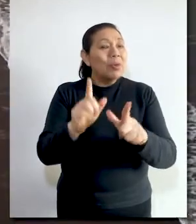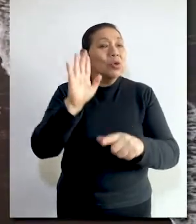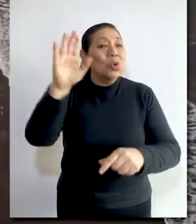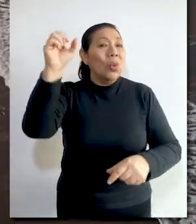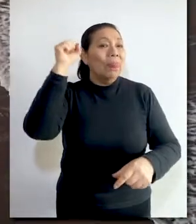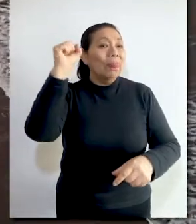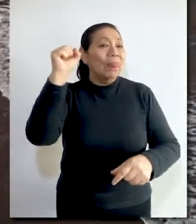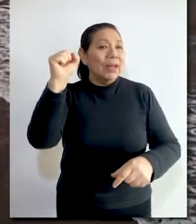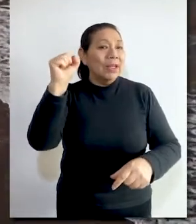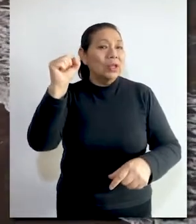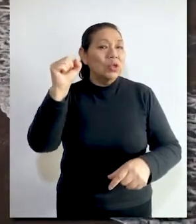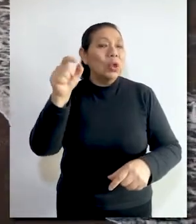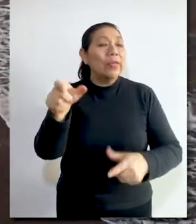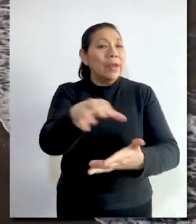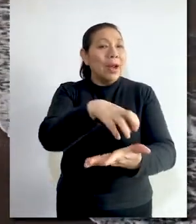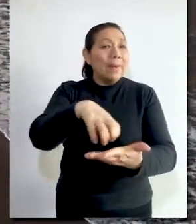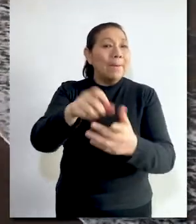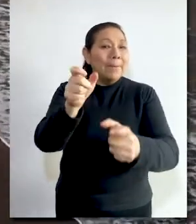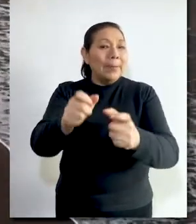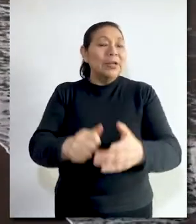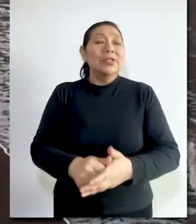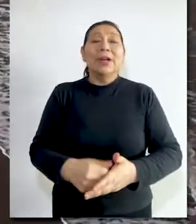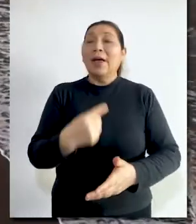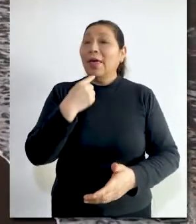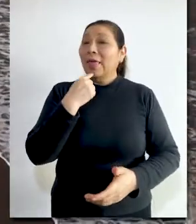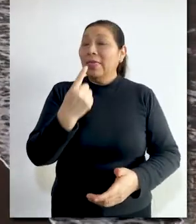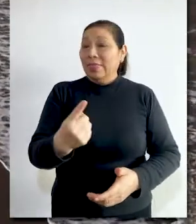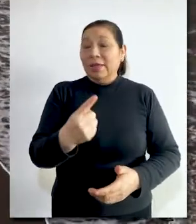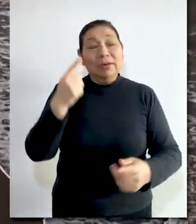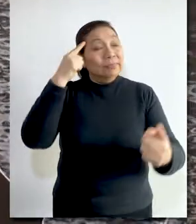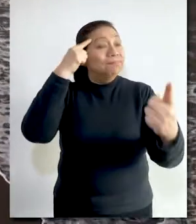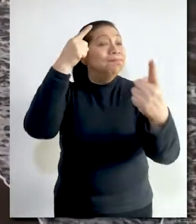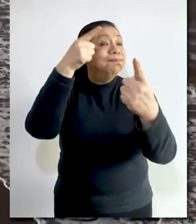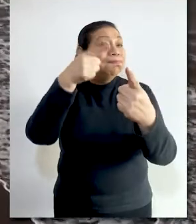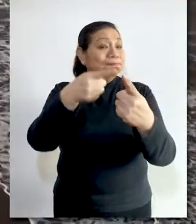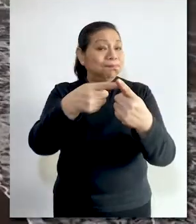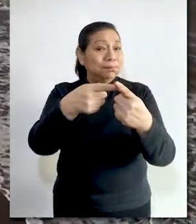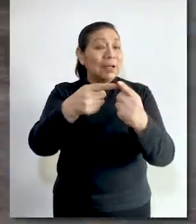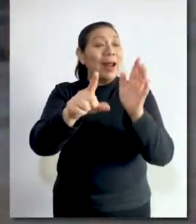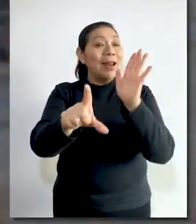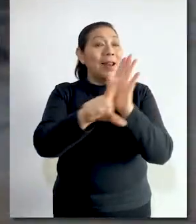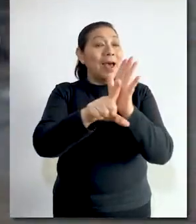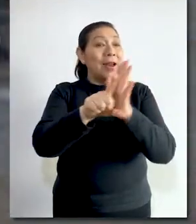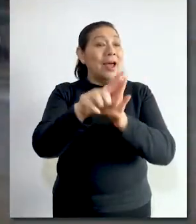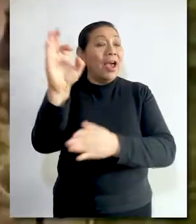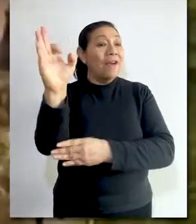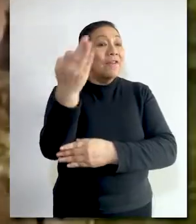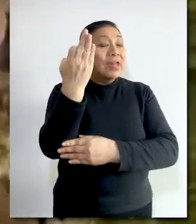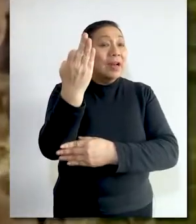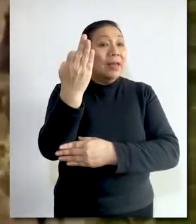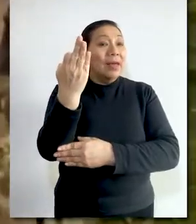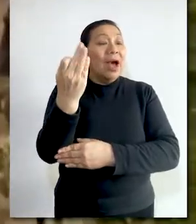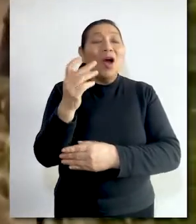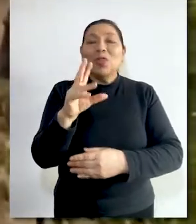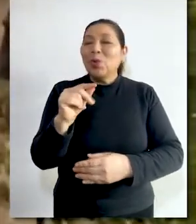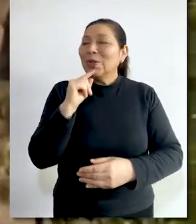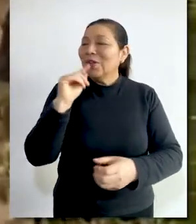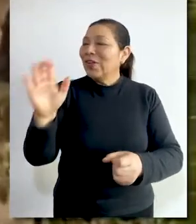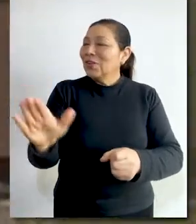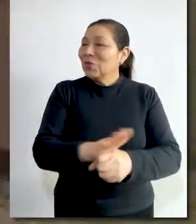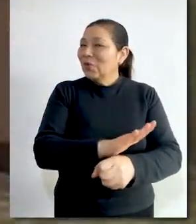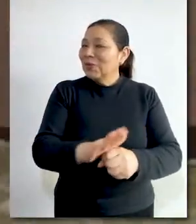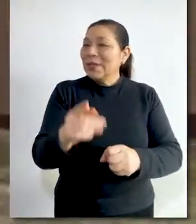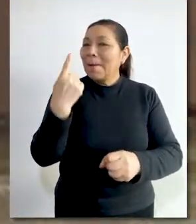las libertades y los derechos fundamentales de la ciudadanía señalan que los objetivos y medidas de la ley federal de